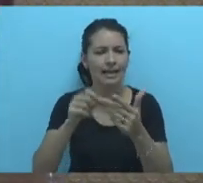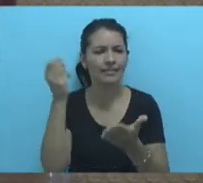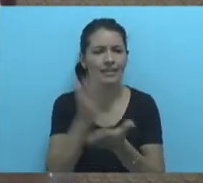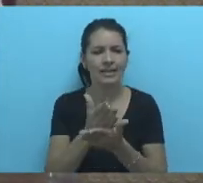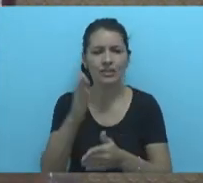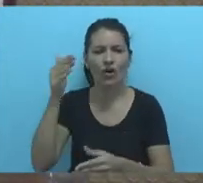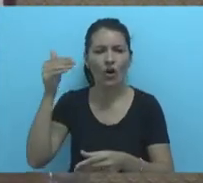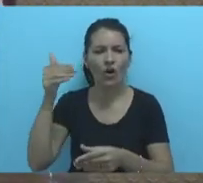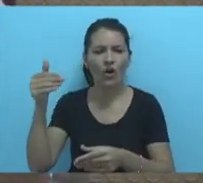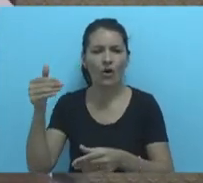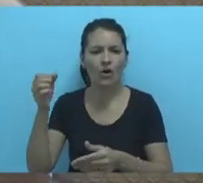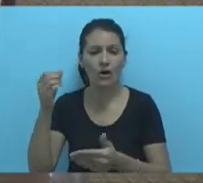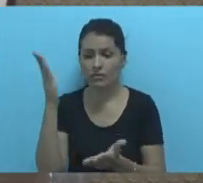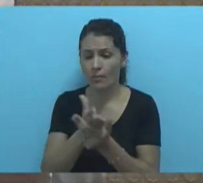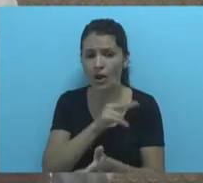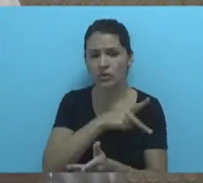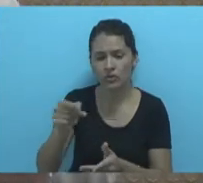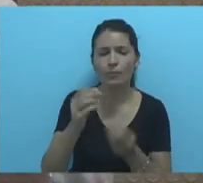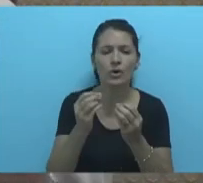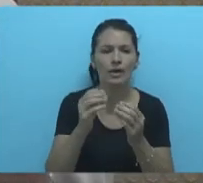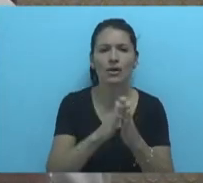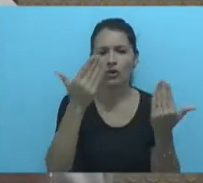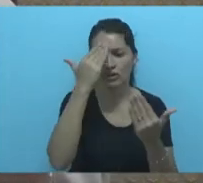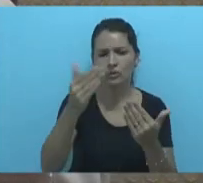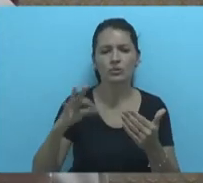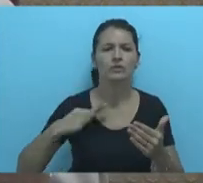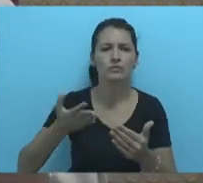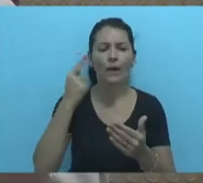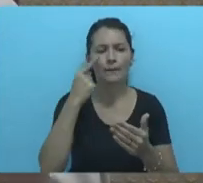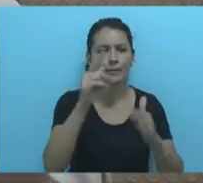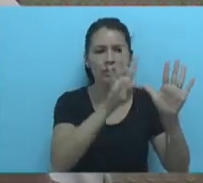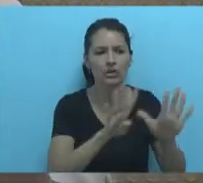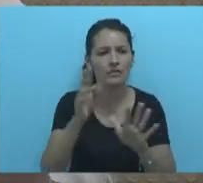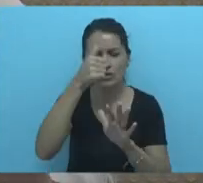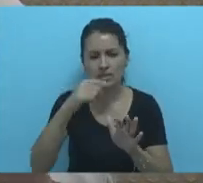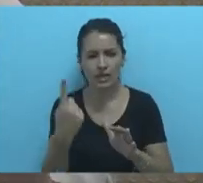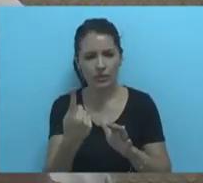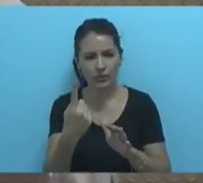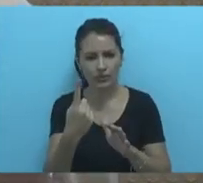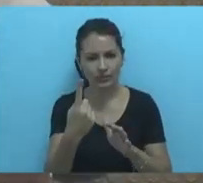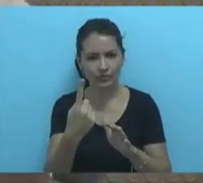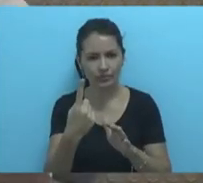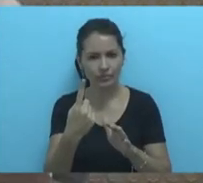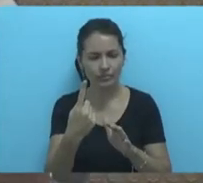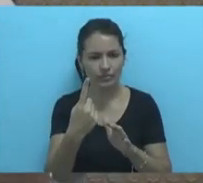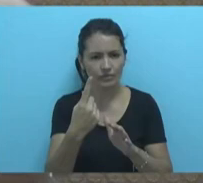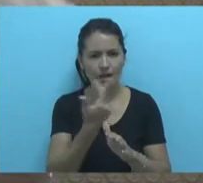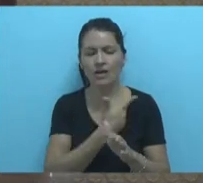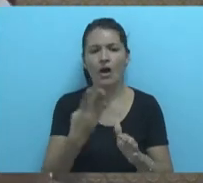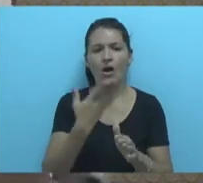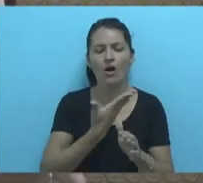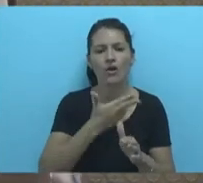fue hecha la Constitución de la provincia de Santa Fe en el año 1961, cuando a Frondizi ya le habían